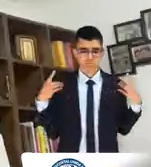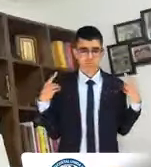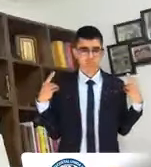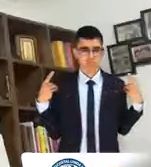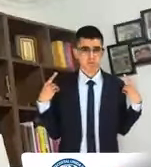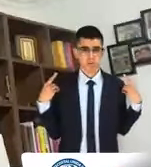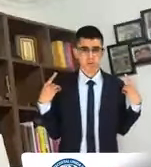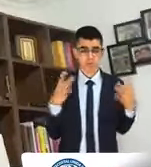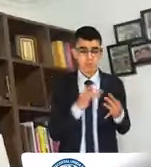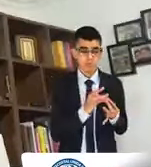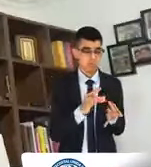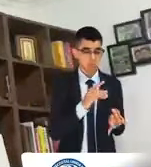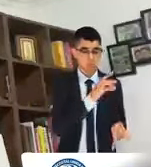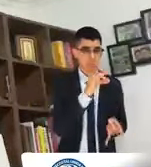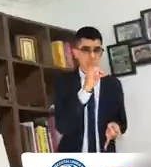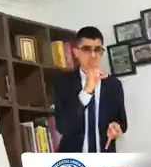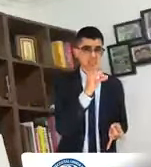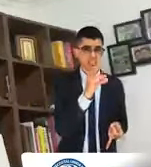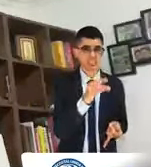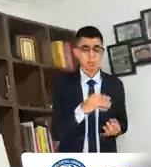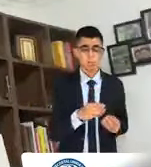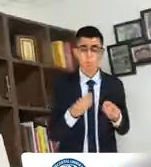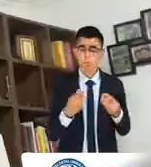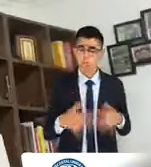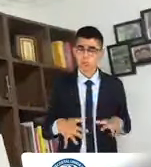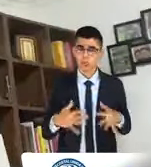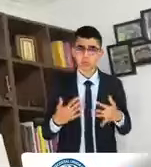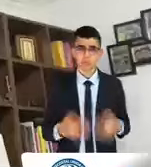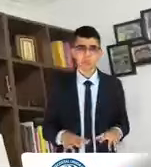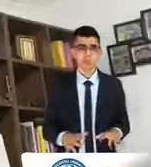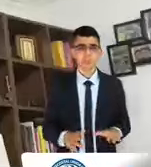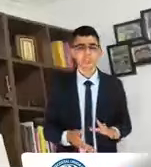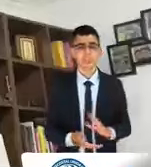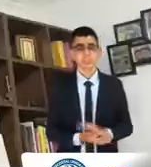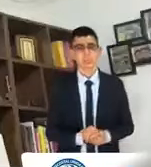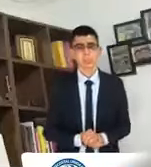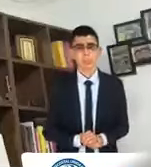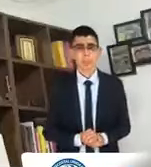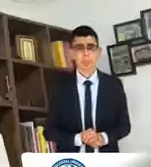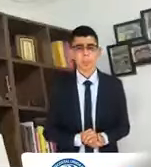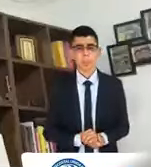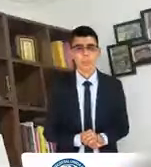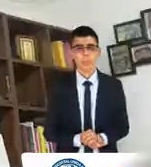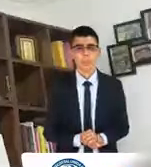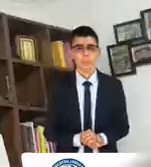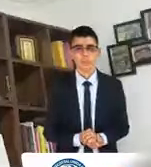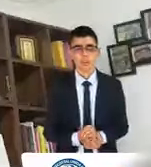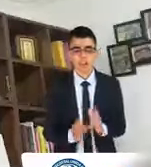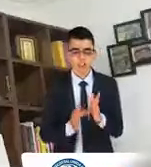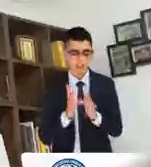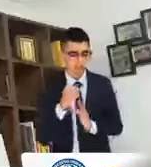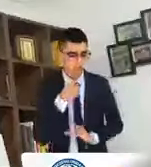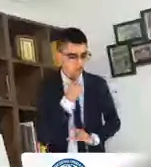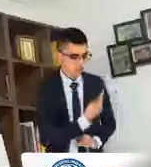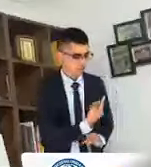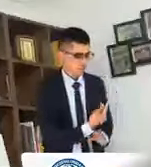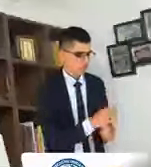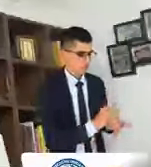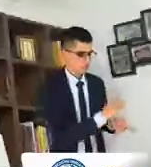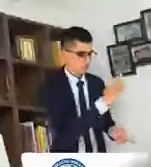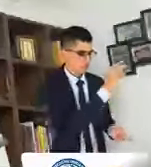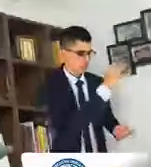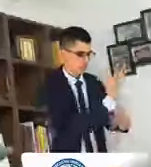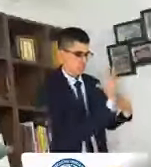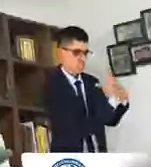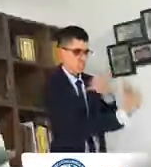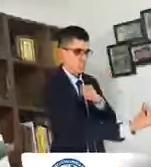endemoniado por legiones. Y Jesús le dijo al demonio, salid de él. Y entraron unos